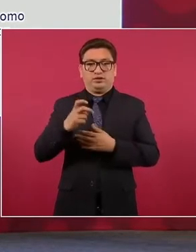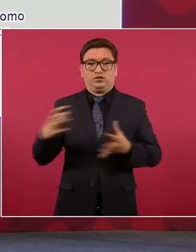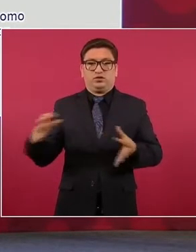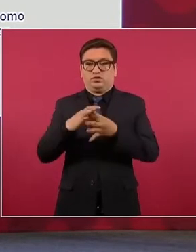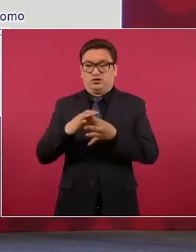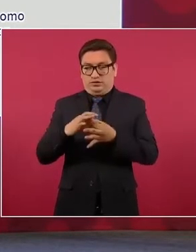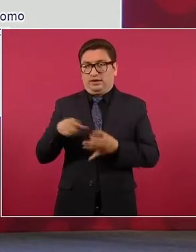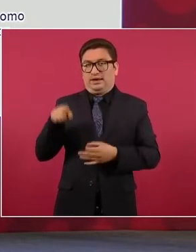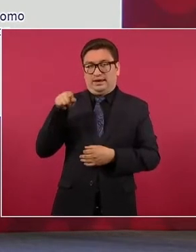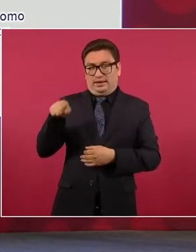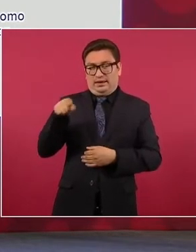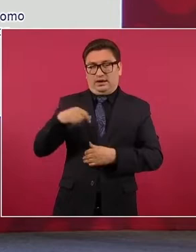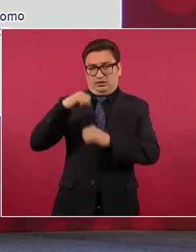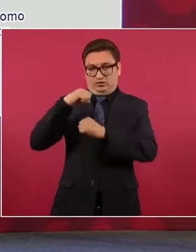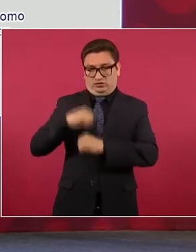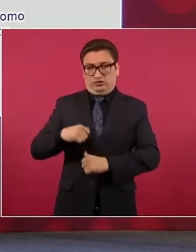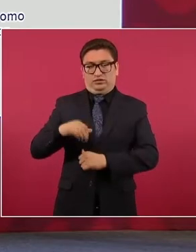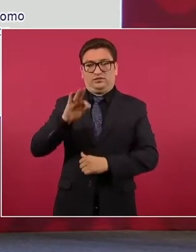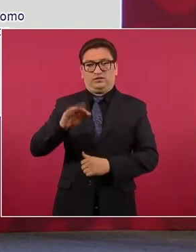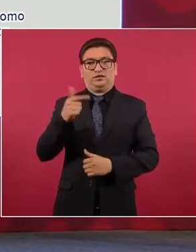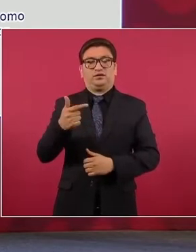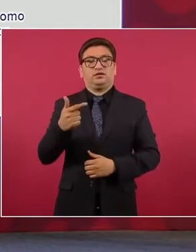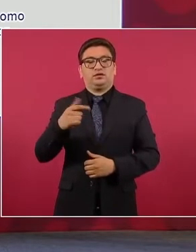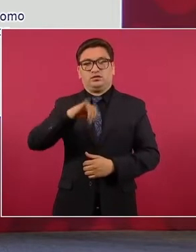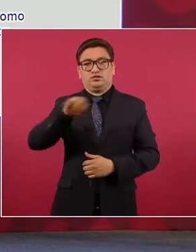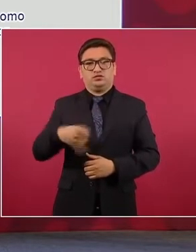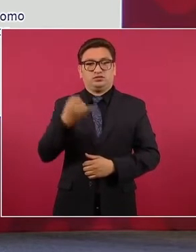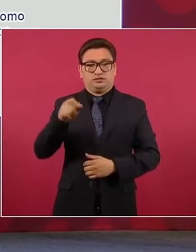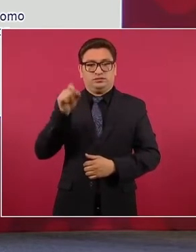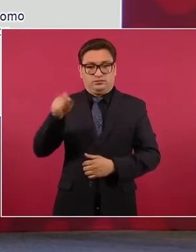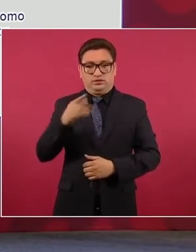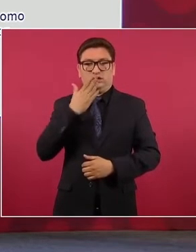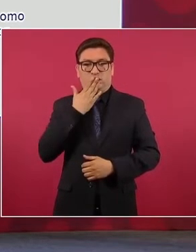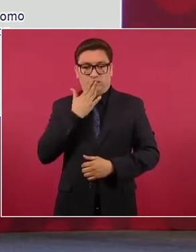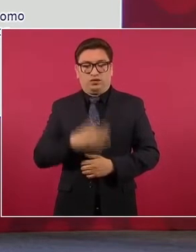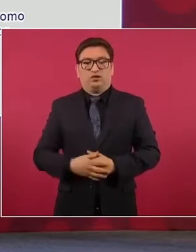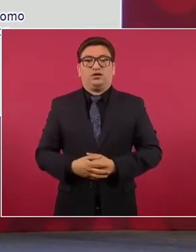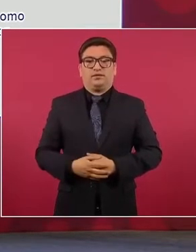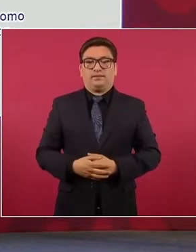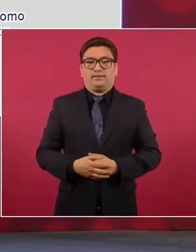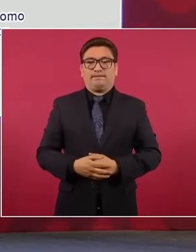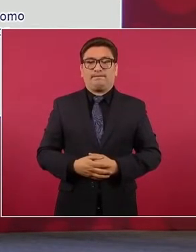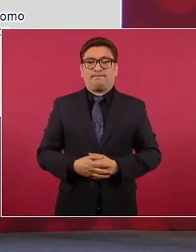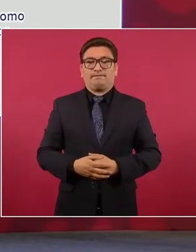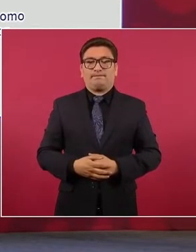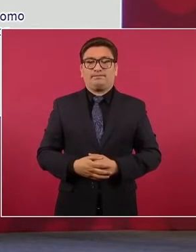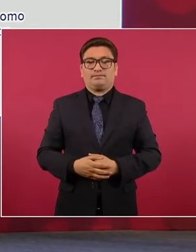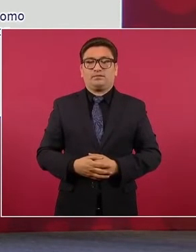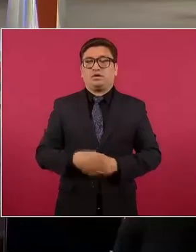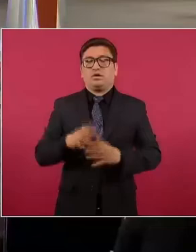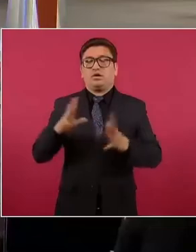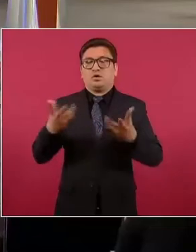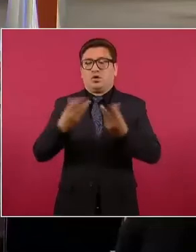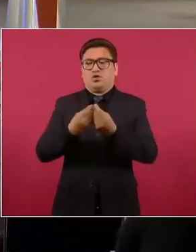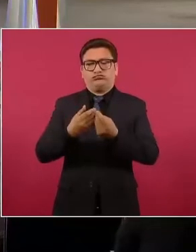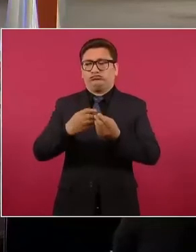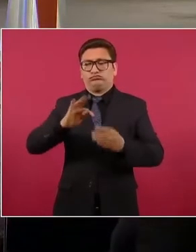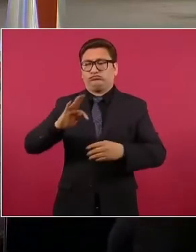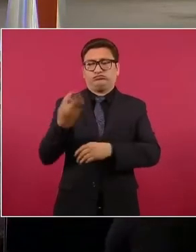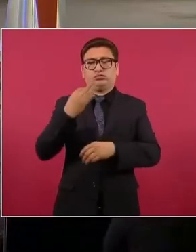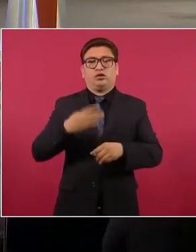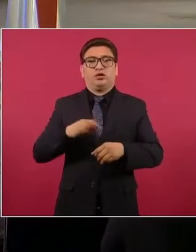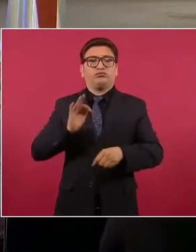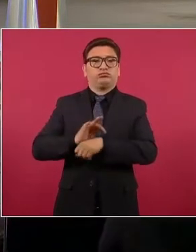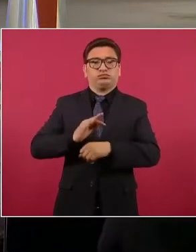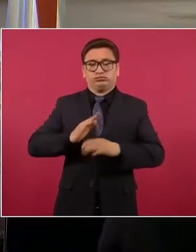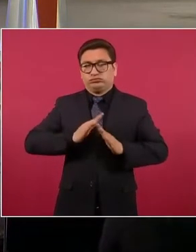las autoridades de la Fiscalía General de Justicia de Sonora y con apoyo de las fuerzas federales. Y